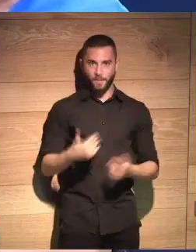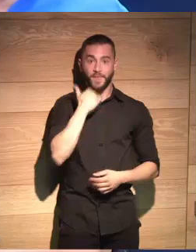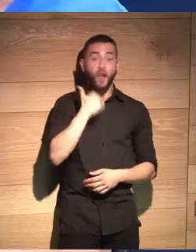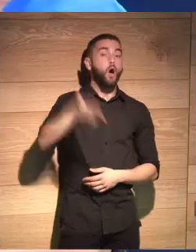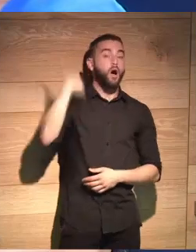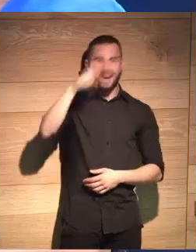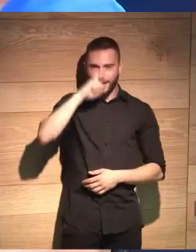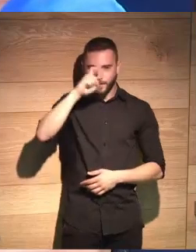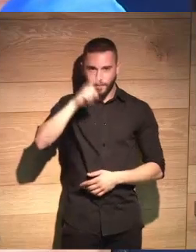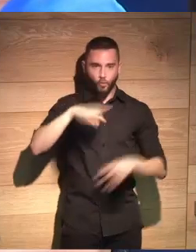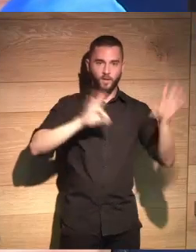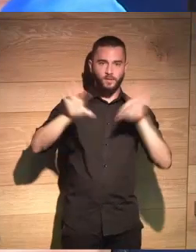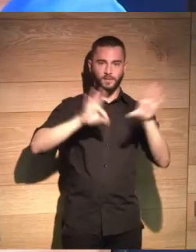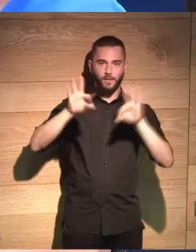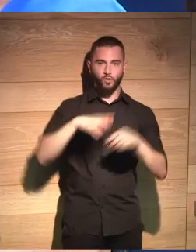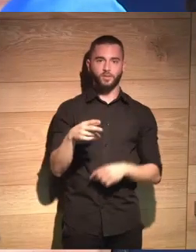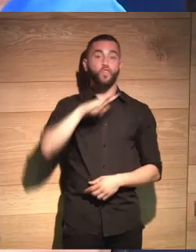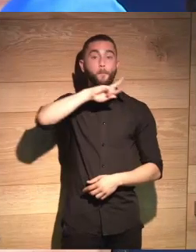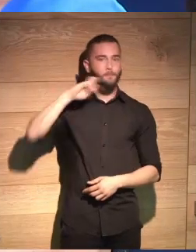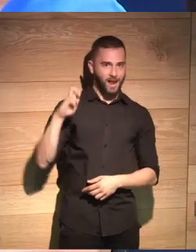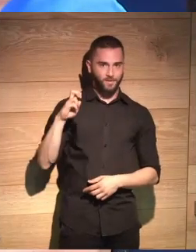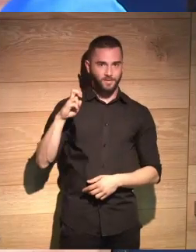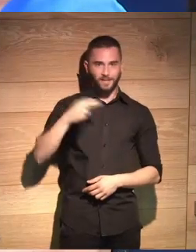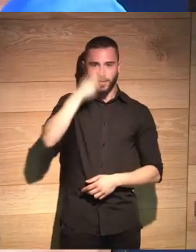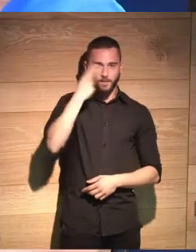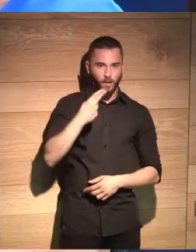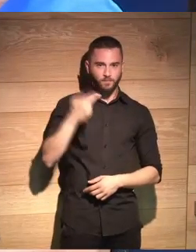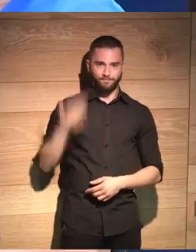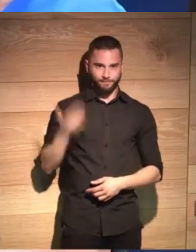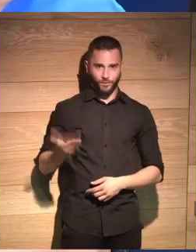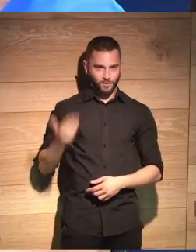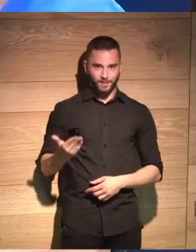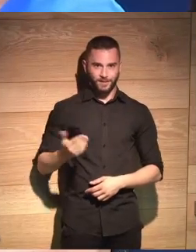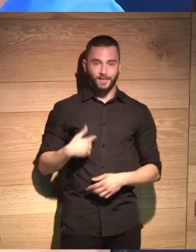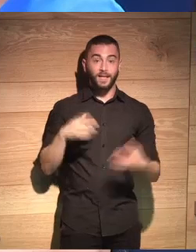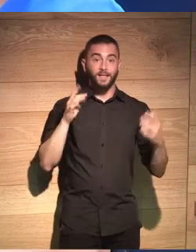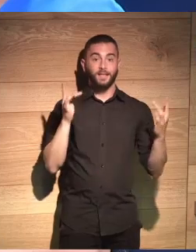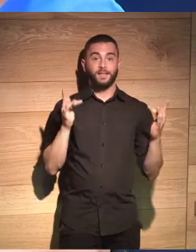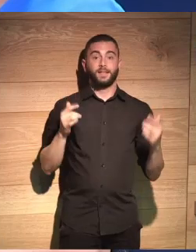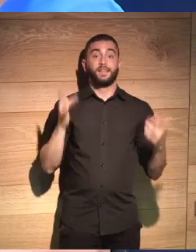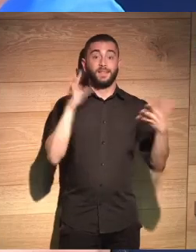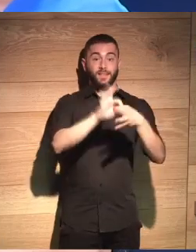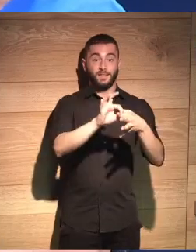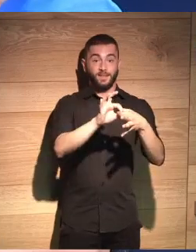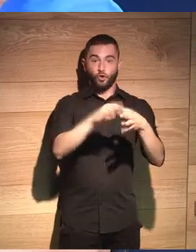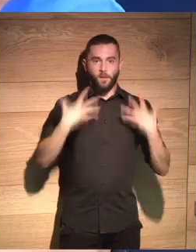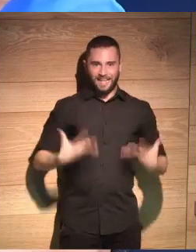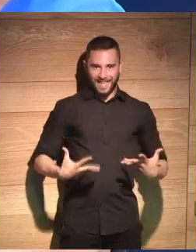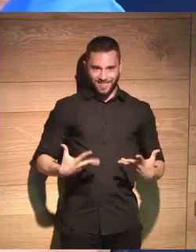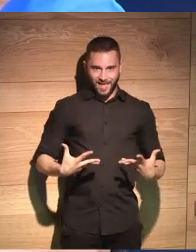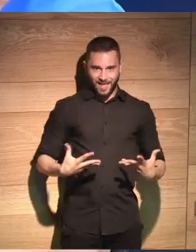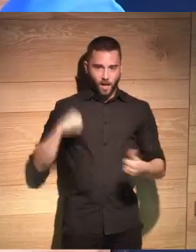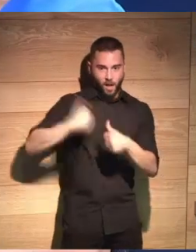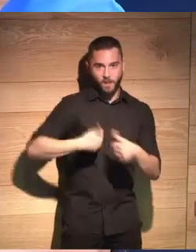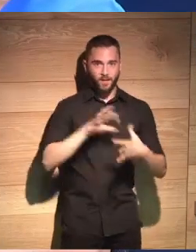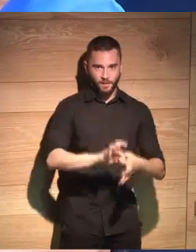los recuerdos que he seleccionado con el tiempo, todos tienen un interés enorme y están relacionados con mi presente, hasta el punto de que a lo largo de